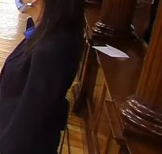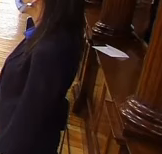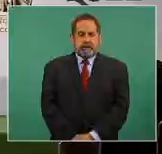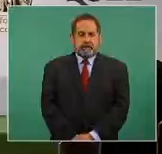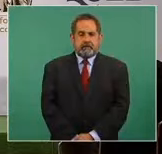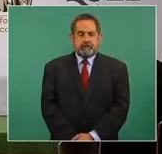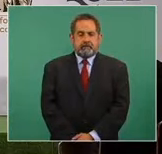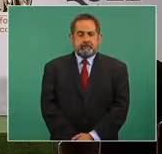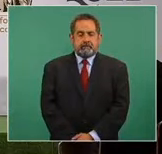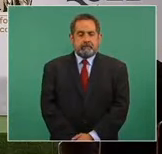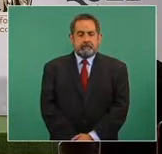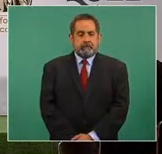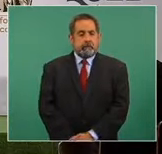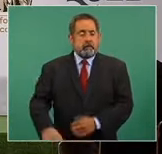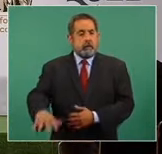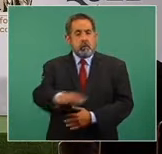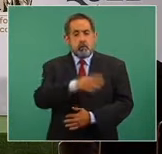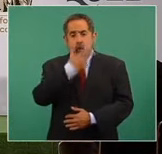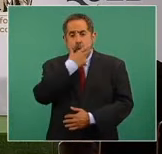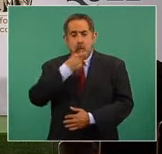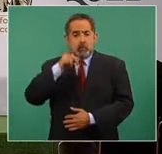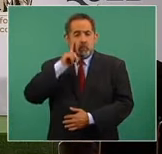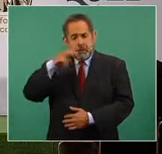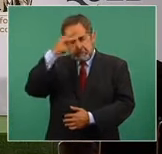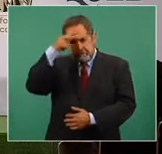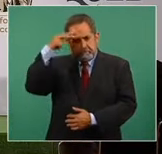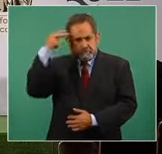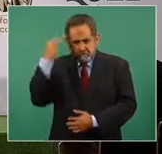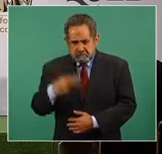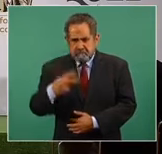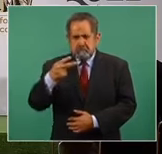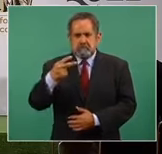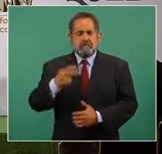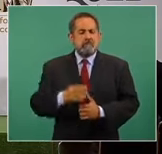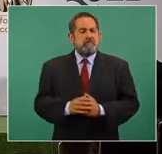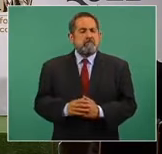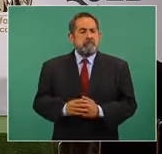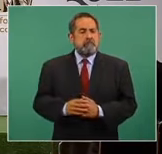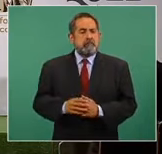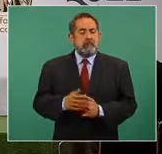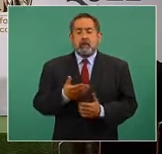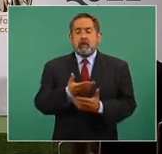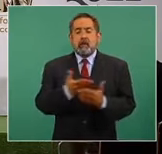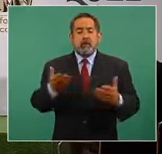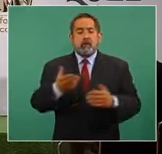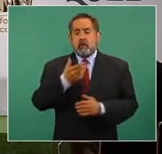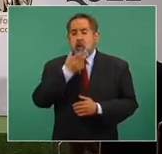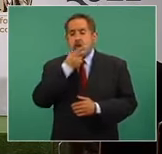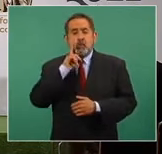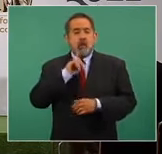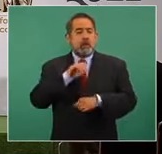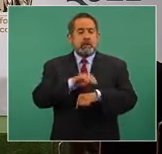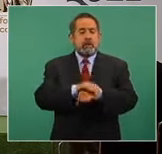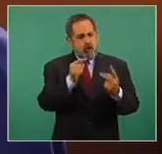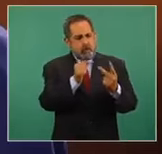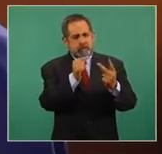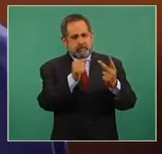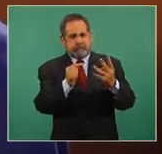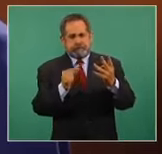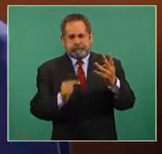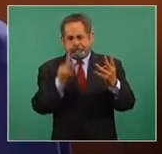que gracias a los ahorros por no permitir la corrupción, por hacer un gobierno sin privilegios y evitar los gastos